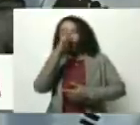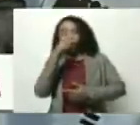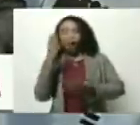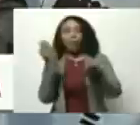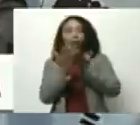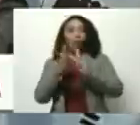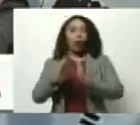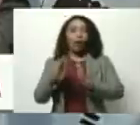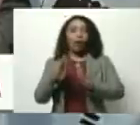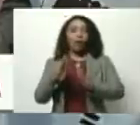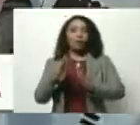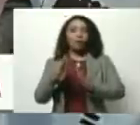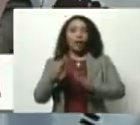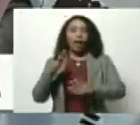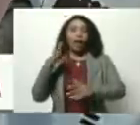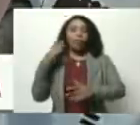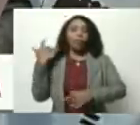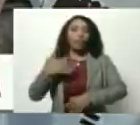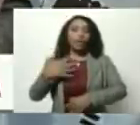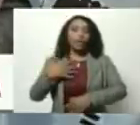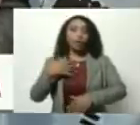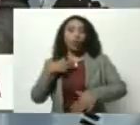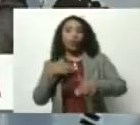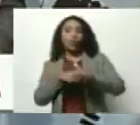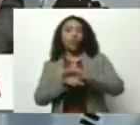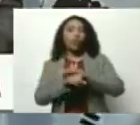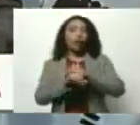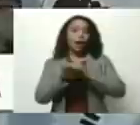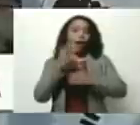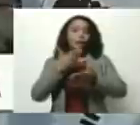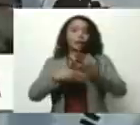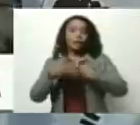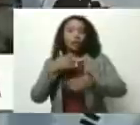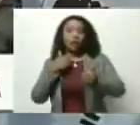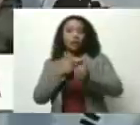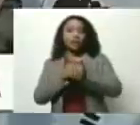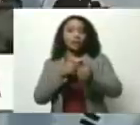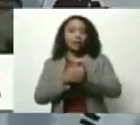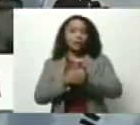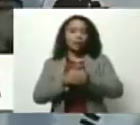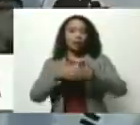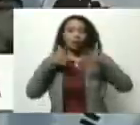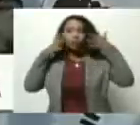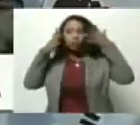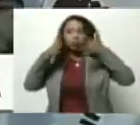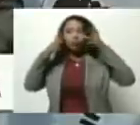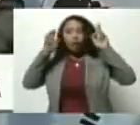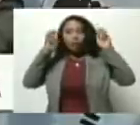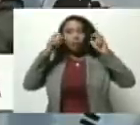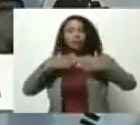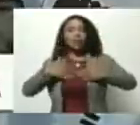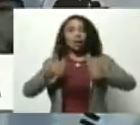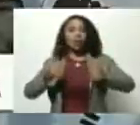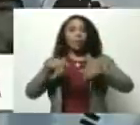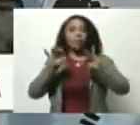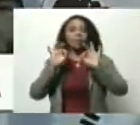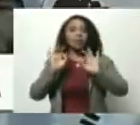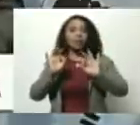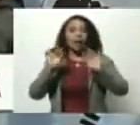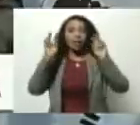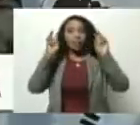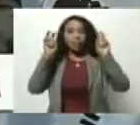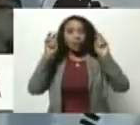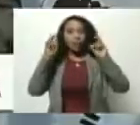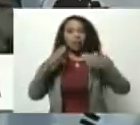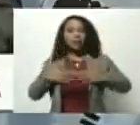acceso y disfrute a servicios, programas gratuitos de atención, asistencia, orientación en el área de salud, especialmente en el ámbito